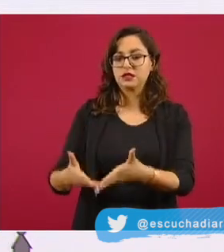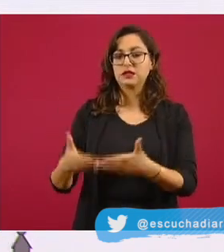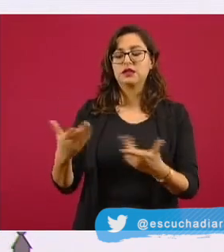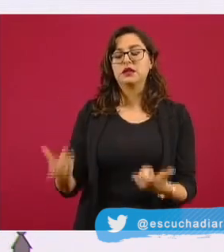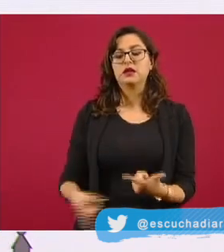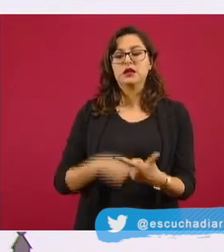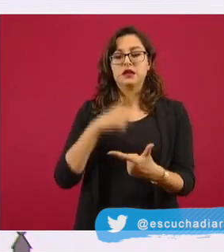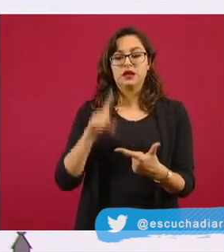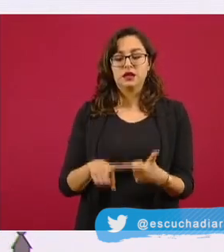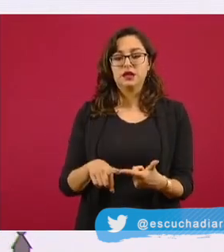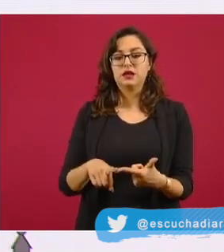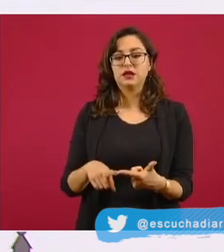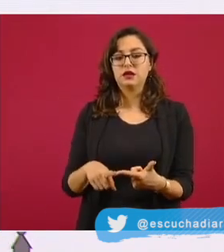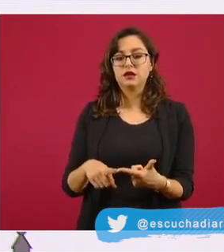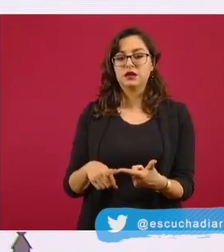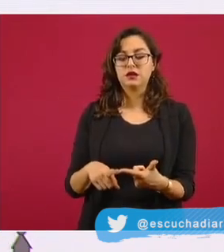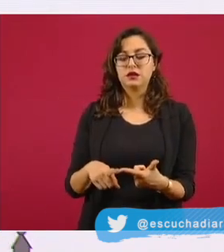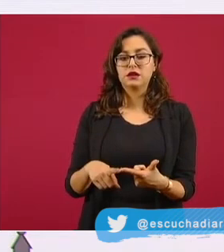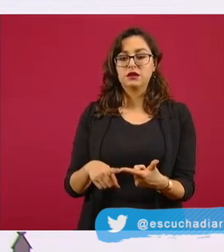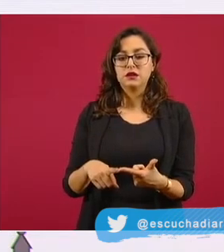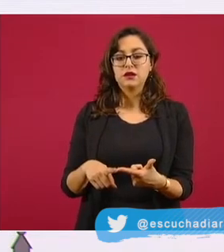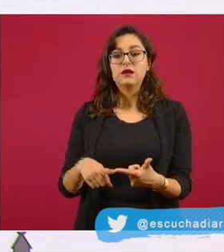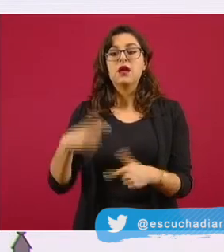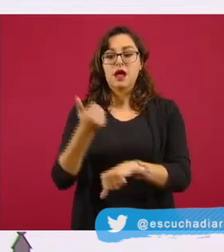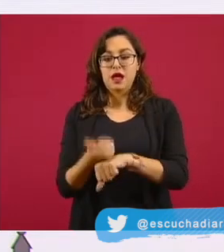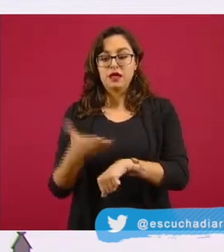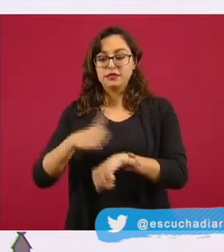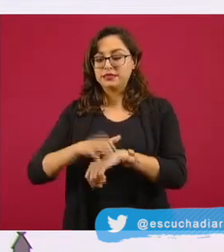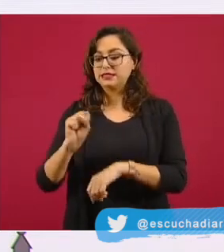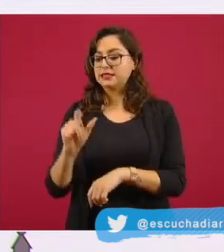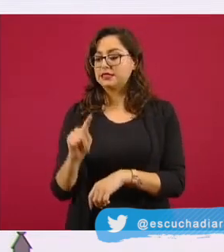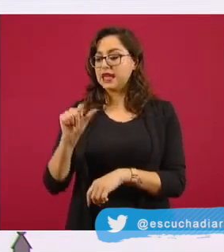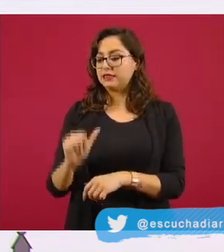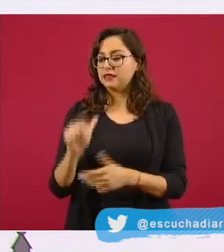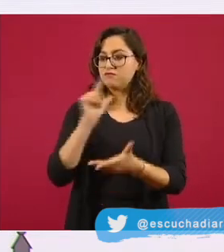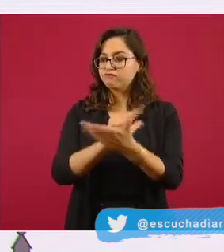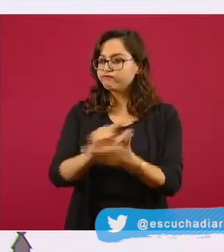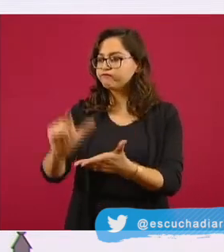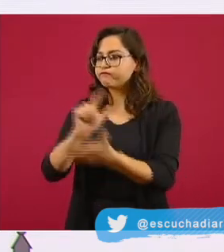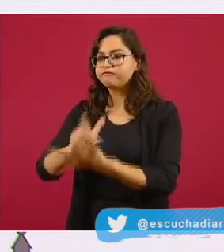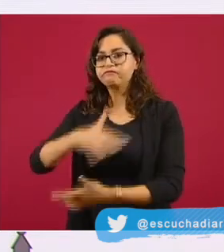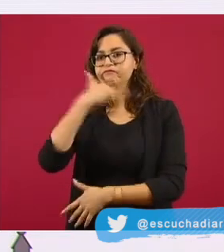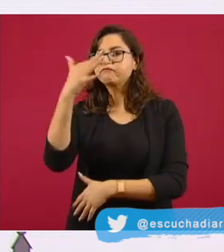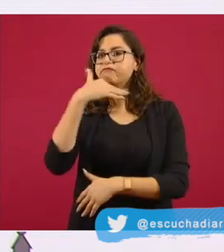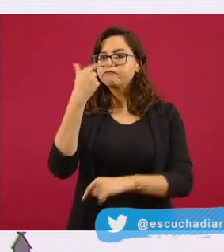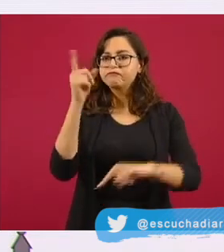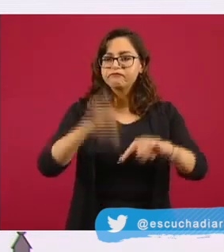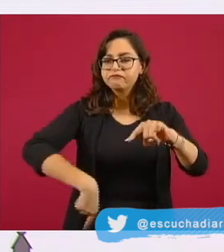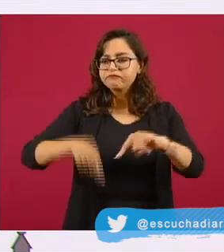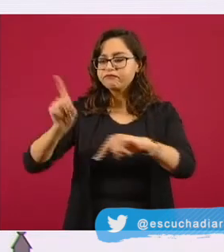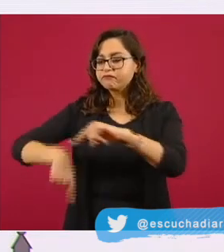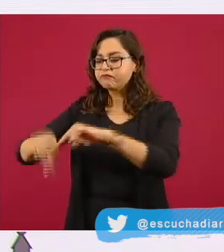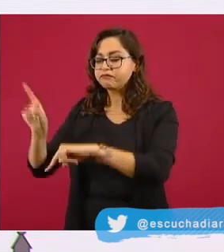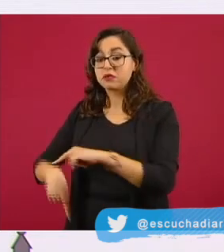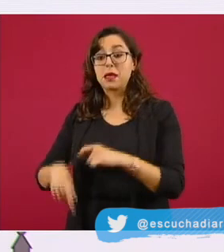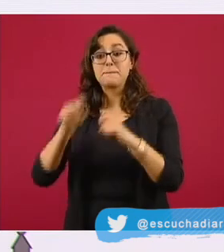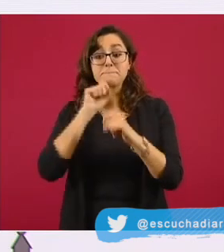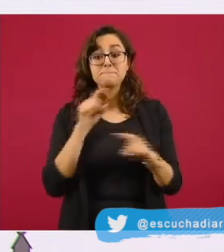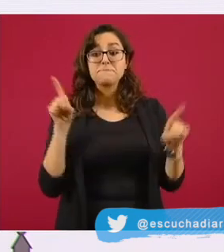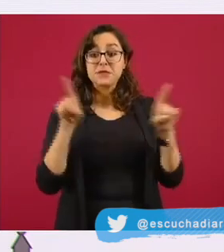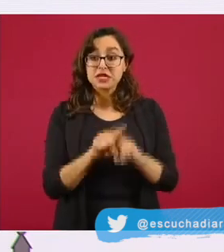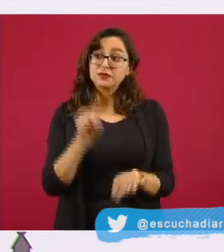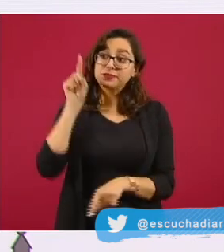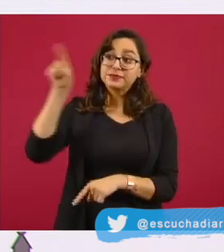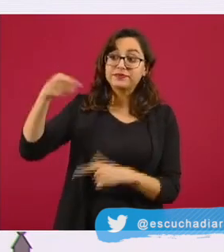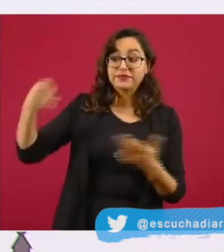API, y el Servicio de Administración Tributaria, el SAT. Las Islas Marías dejaron de ser penal y